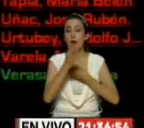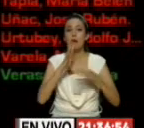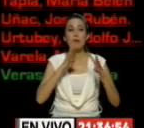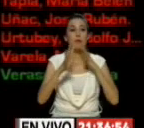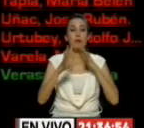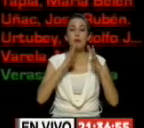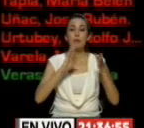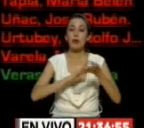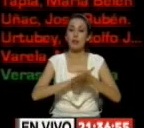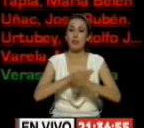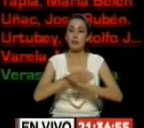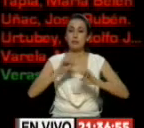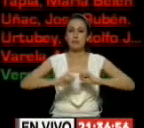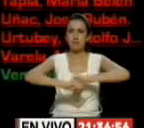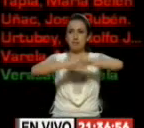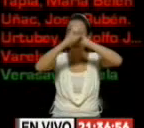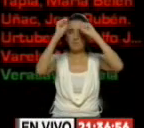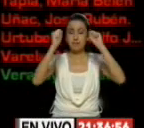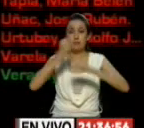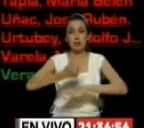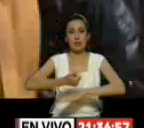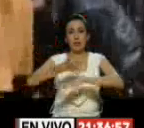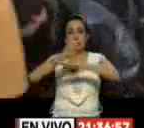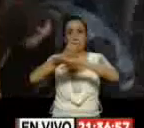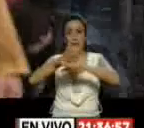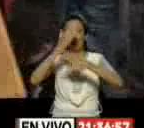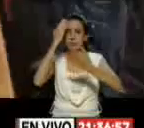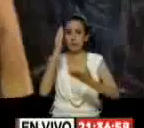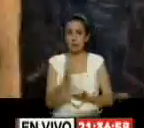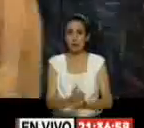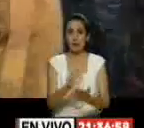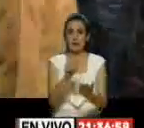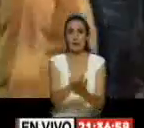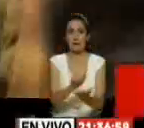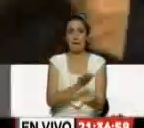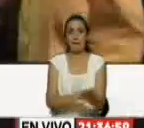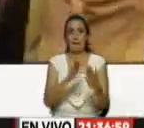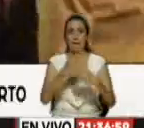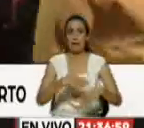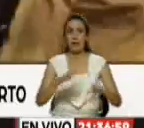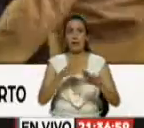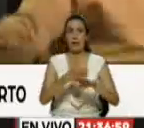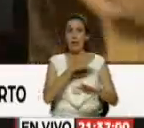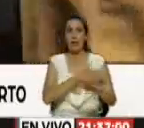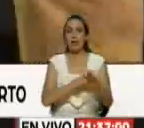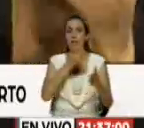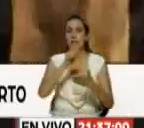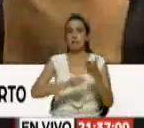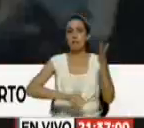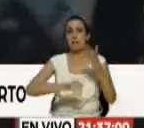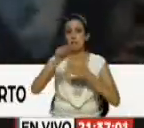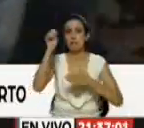después que esta madrugada la Cámara Alta frenase un proyecto que ya había sido aprobado por la Cámara de Diputados en junio pasado